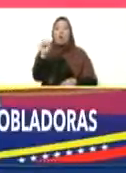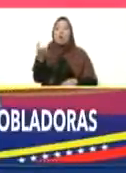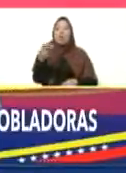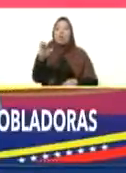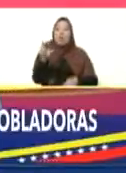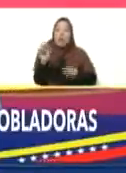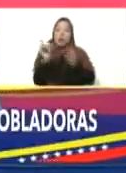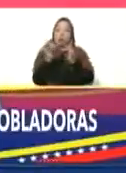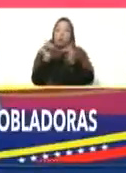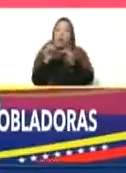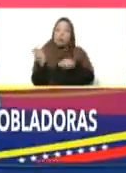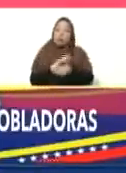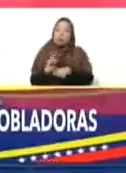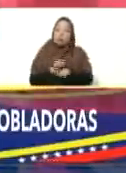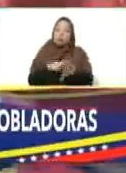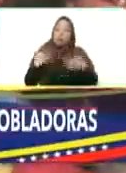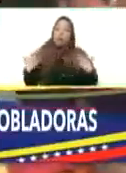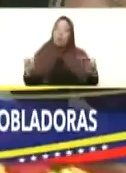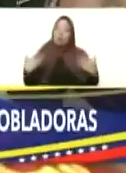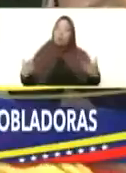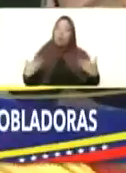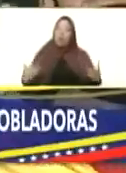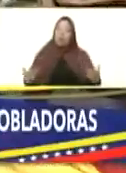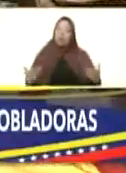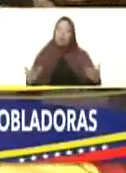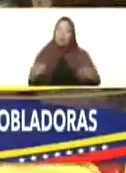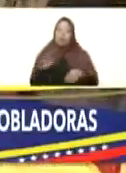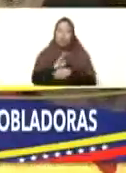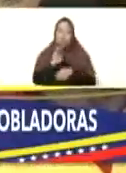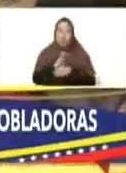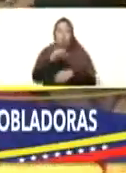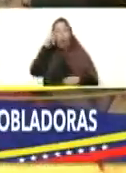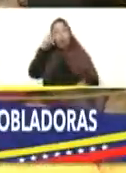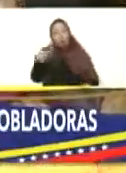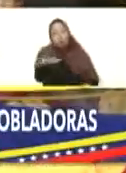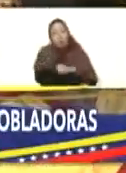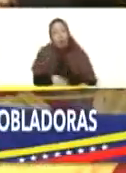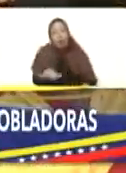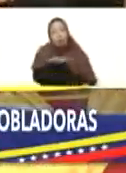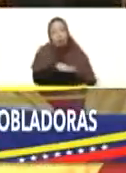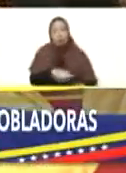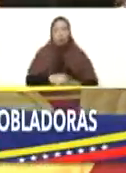vía directa para actuar protegiendo al pueblo